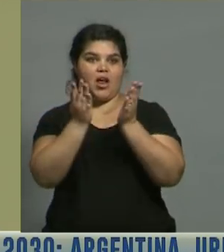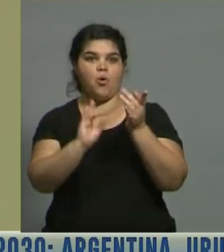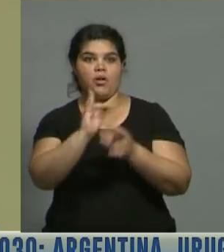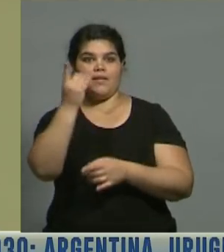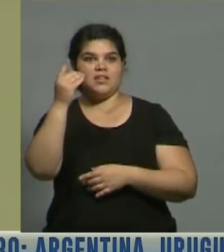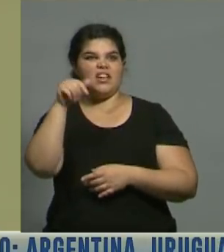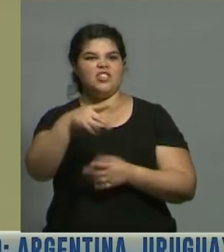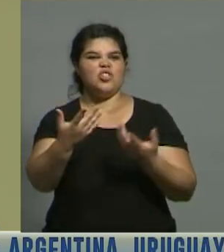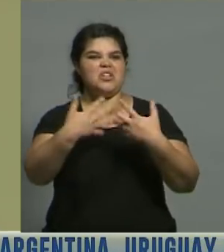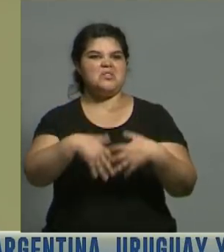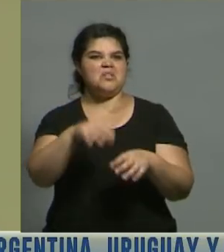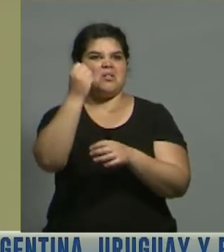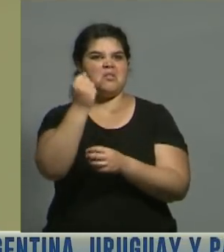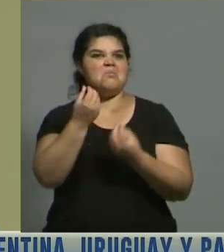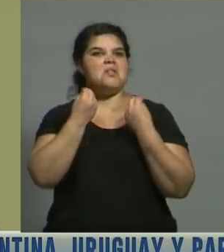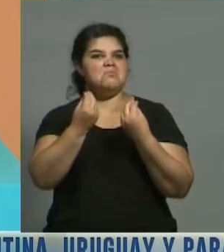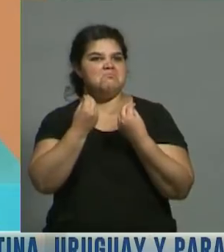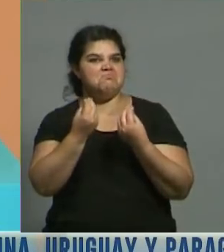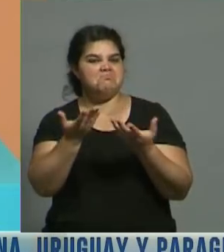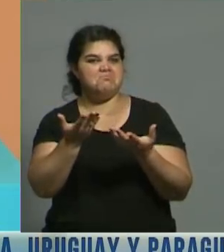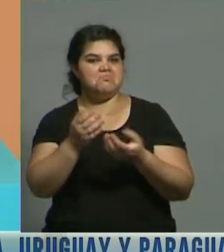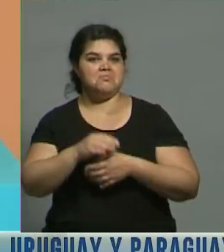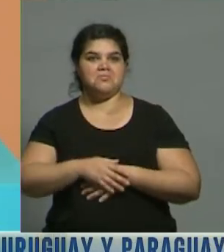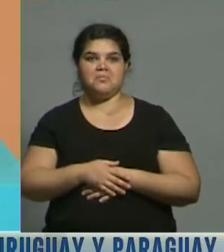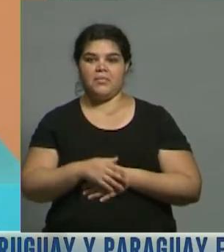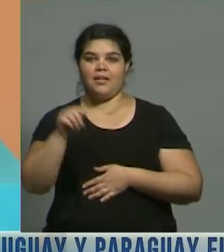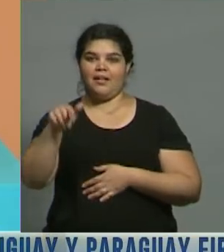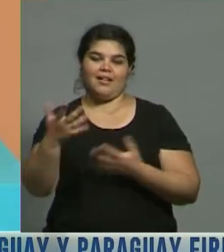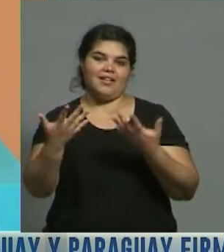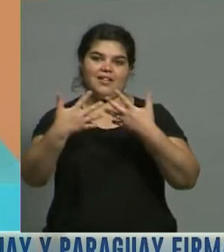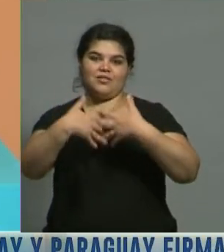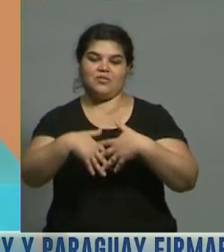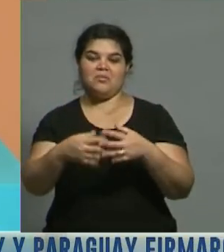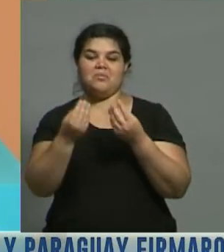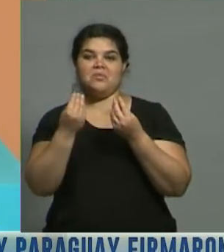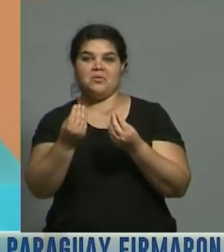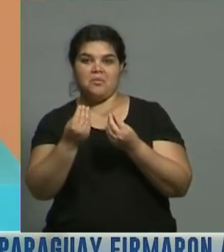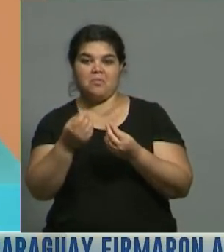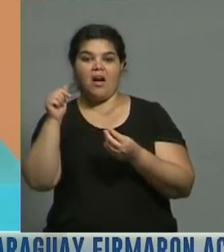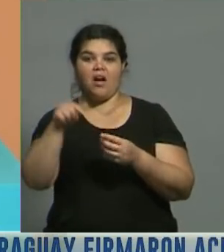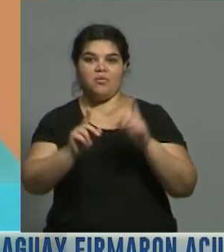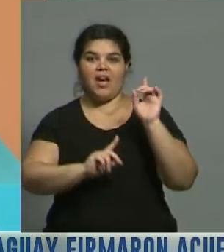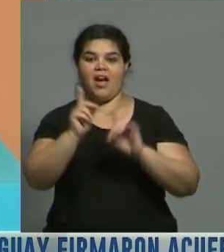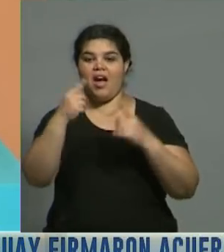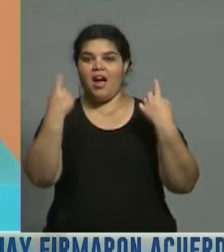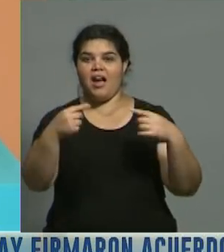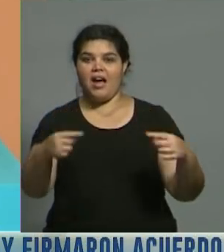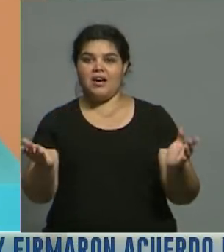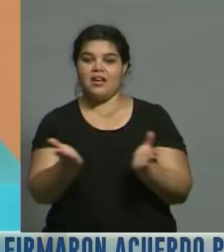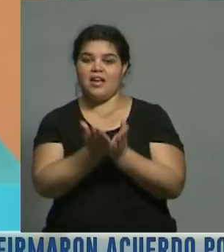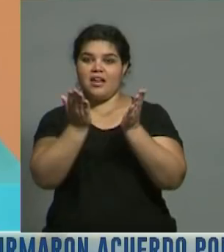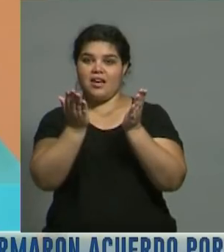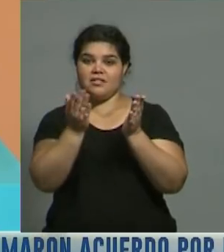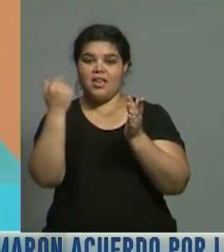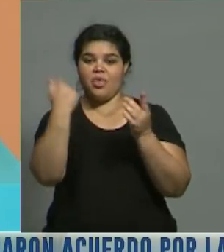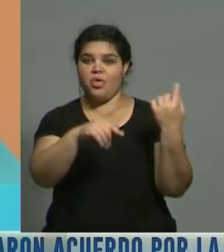esto con la economía? ¿Cómo lo vamos a plantear? Bueno, tiene que ver por el hecho de cómo se están posicionando las distintas carreras universitarias en